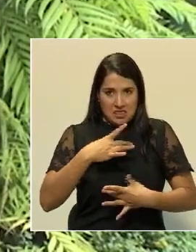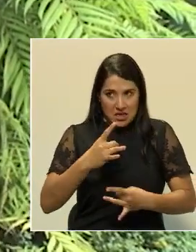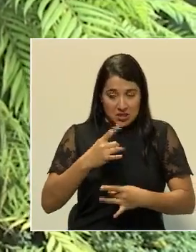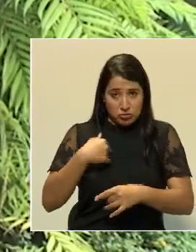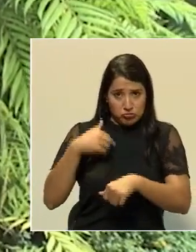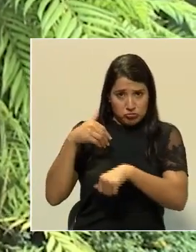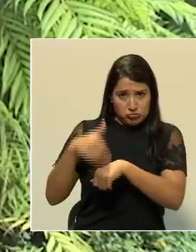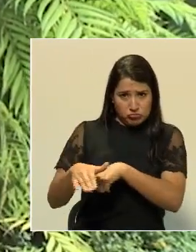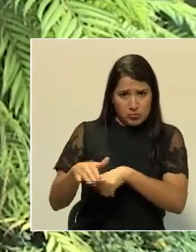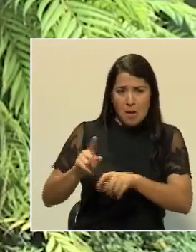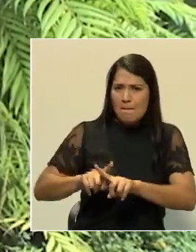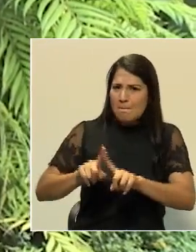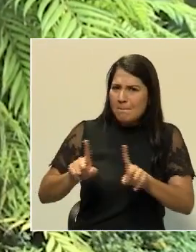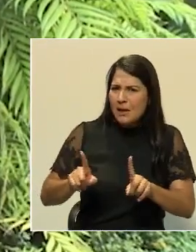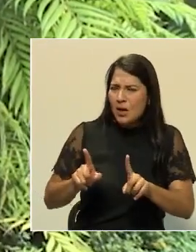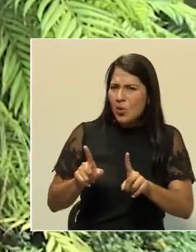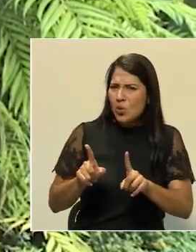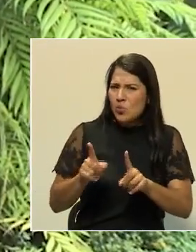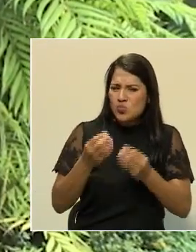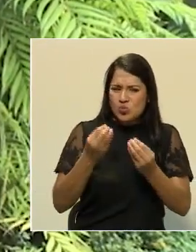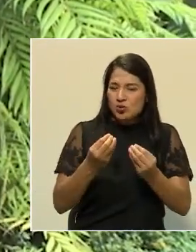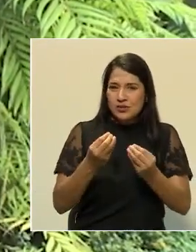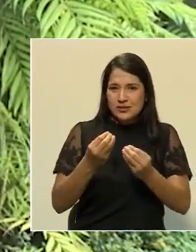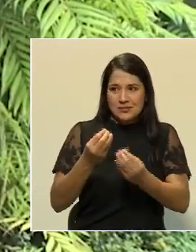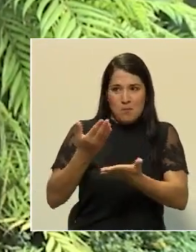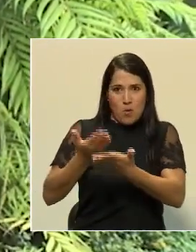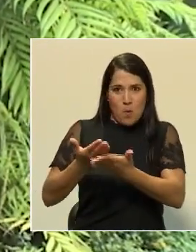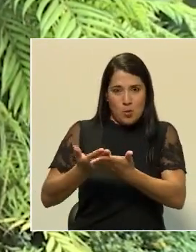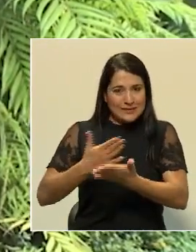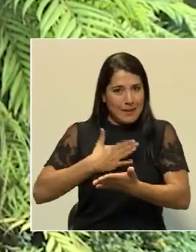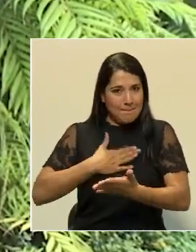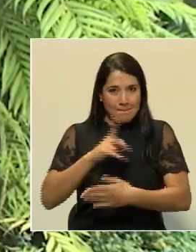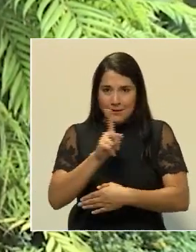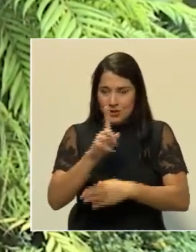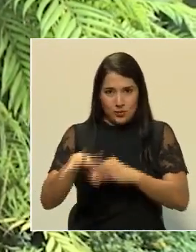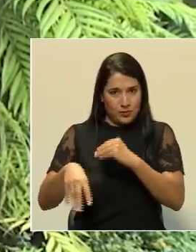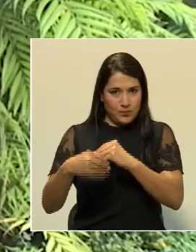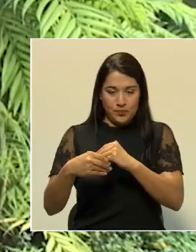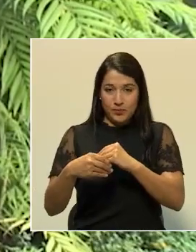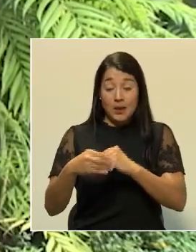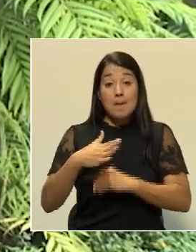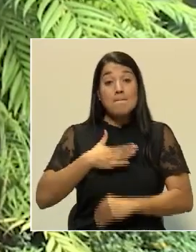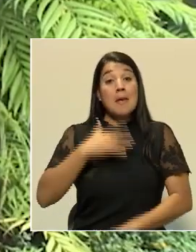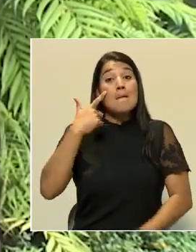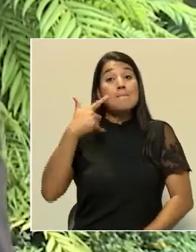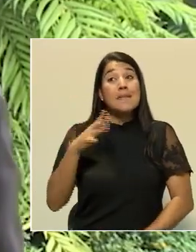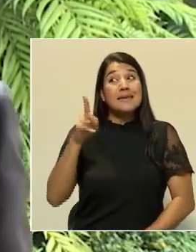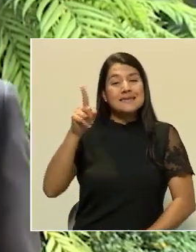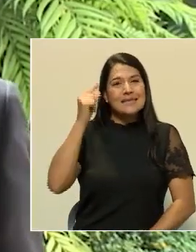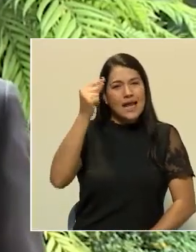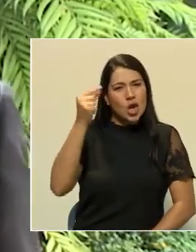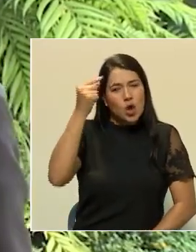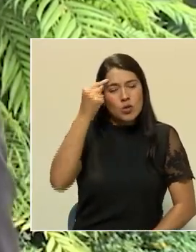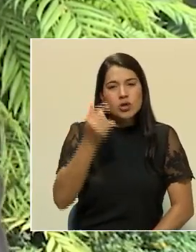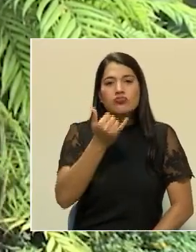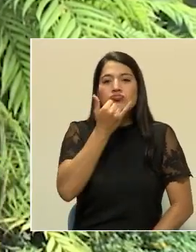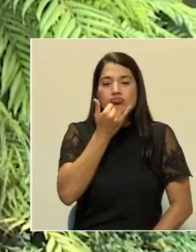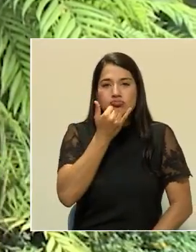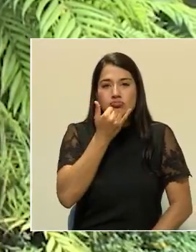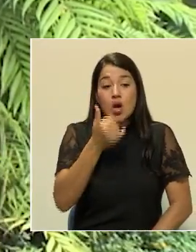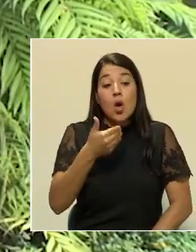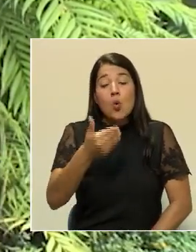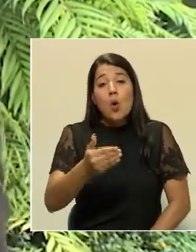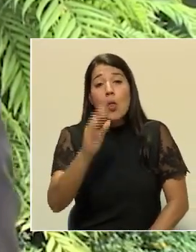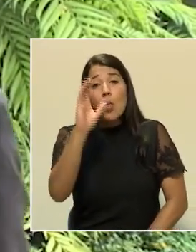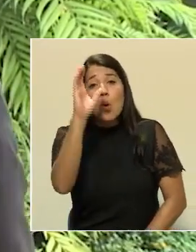muchas de esas propuestas no han sido incorporadas. Me parece que el gobierno se equivoca al